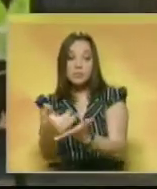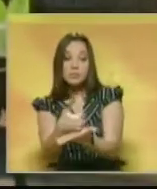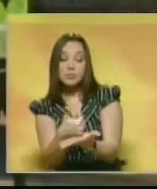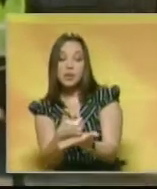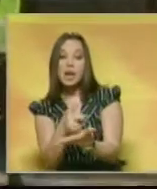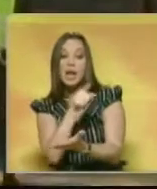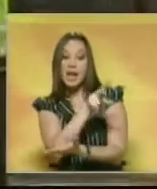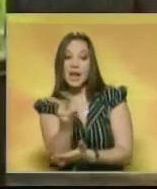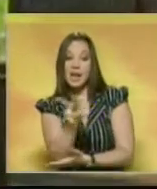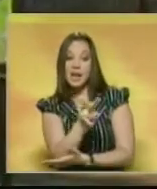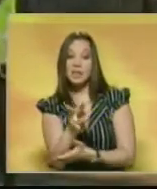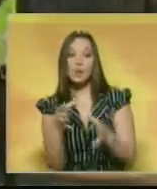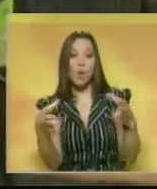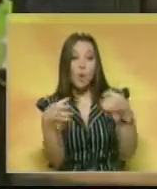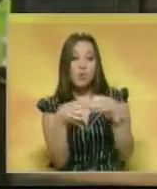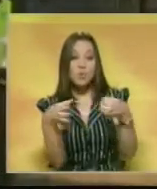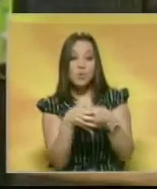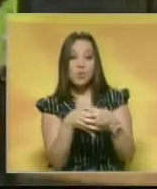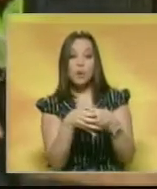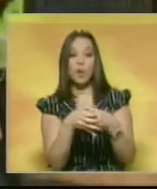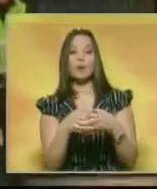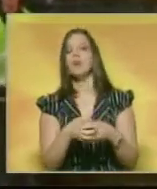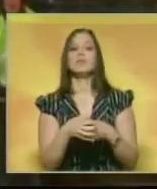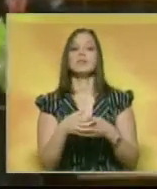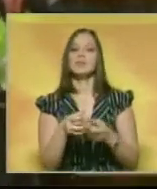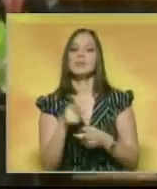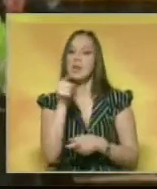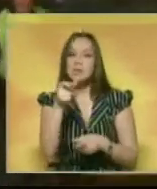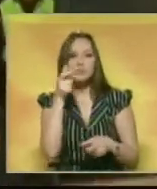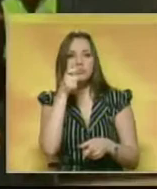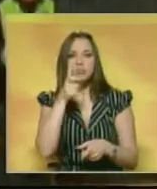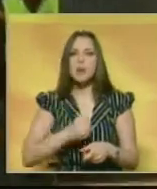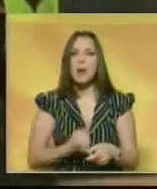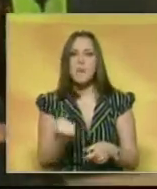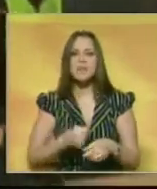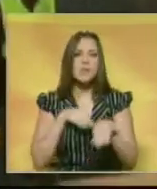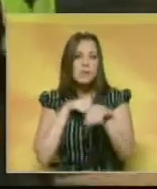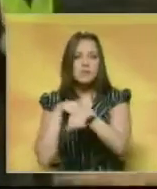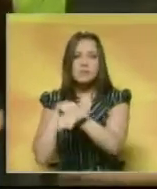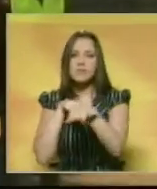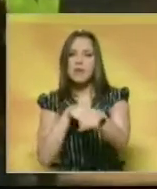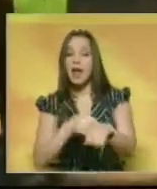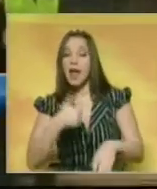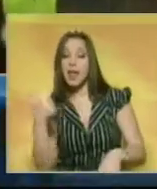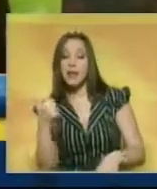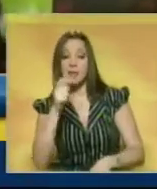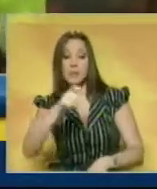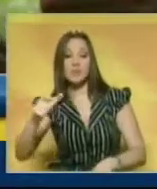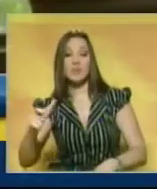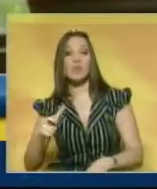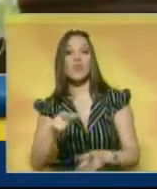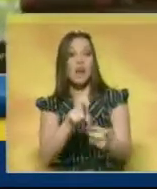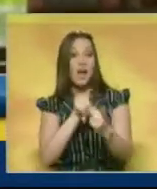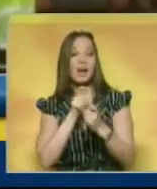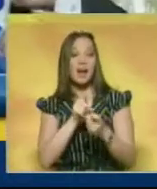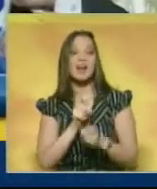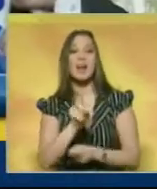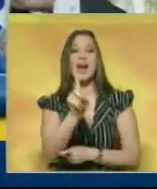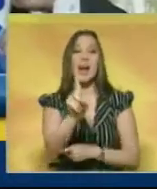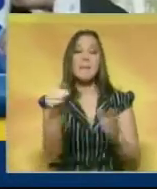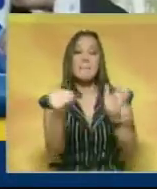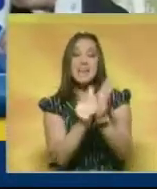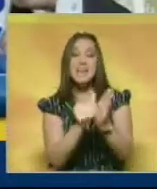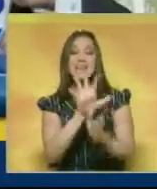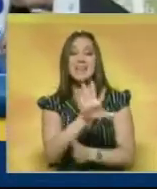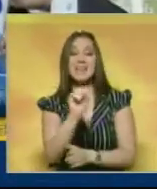objetivo final de esta banda desarticulada por la policía fiscal y aduanera. Esta gente está ganando cerca de 1.500%.